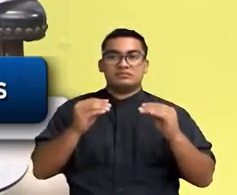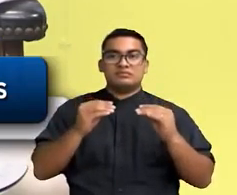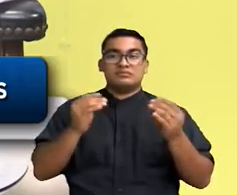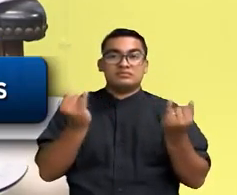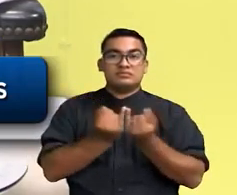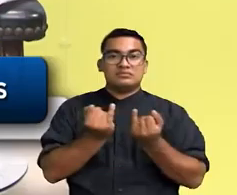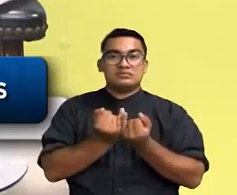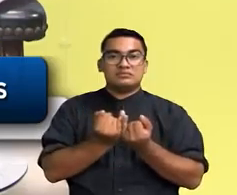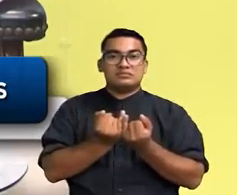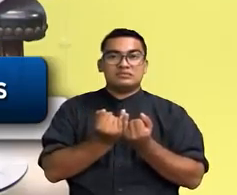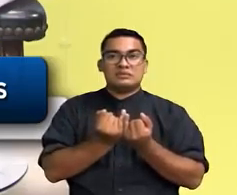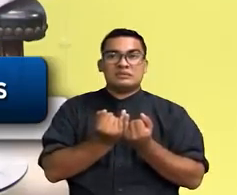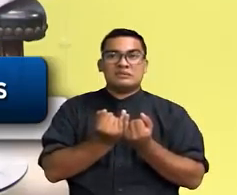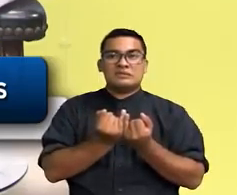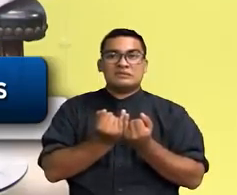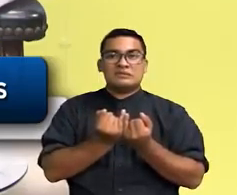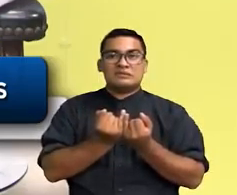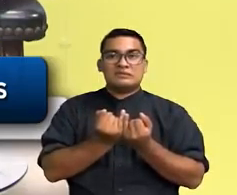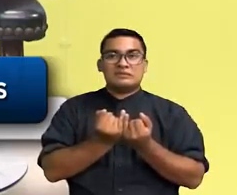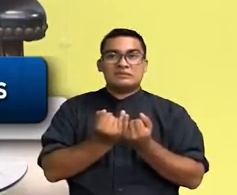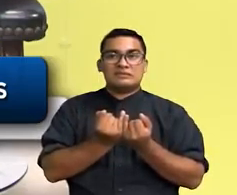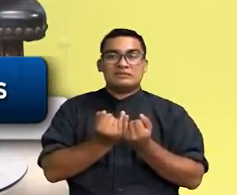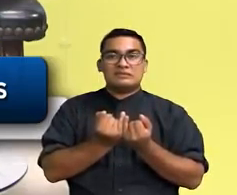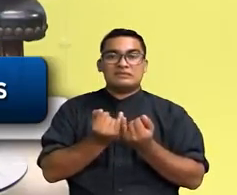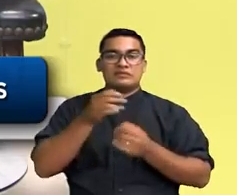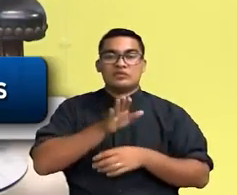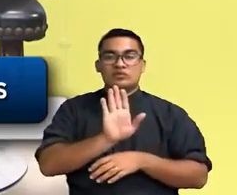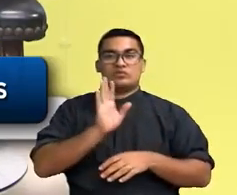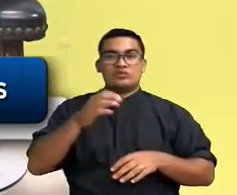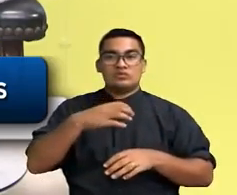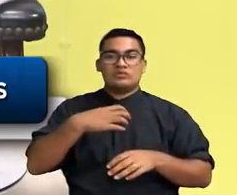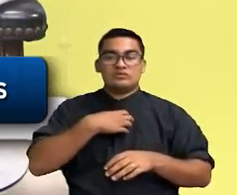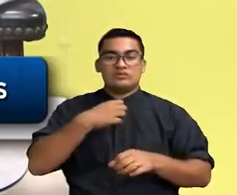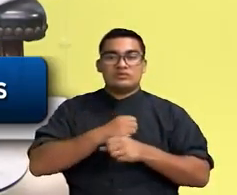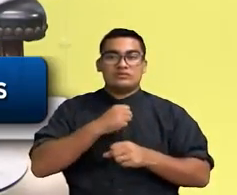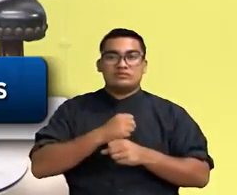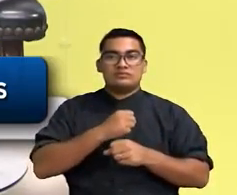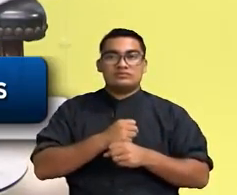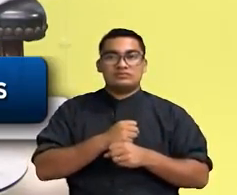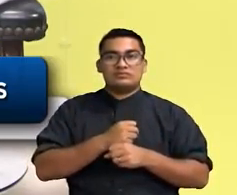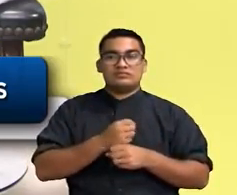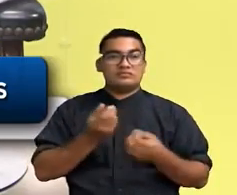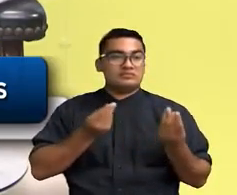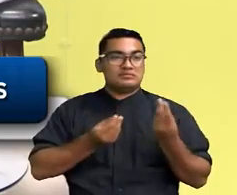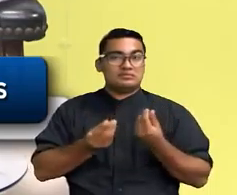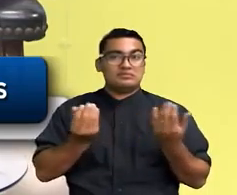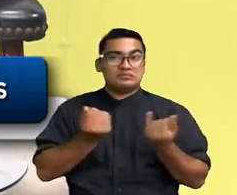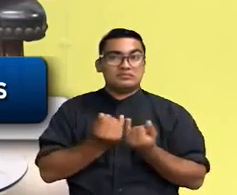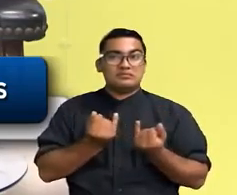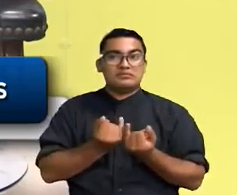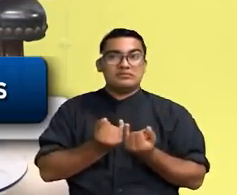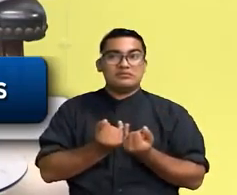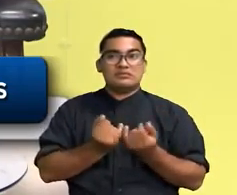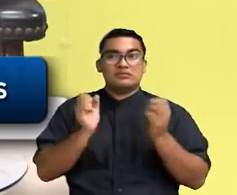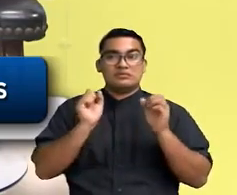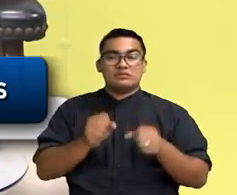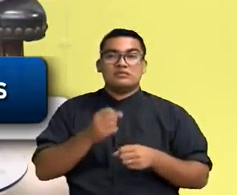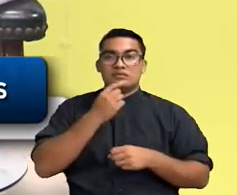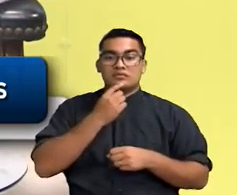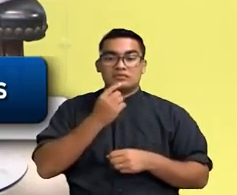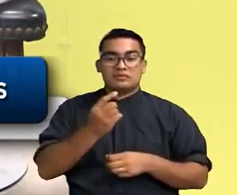parte de su trabajo, la medicina ergonómica. Si nosotros componemos eso, podemos incidir